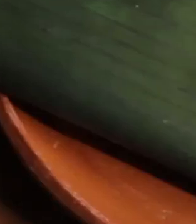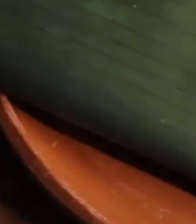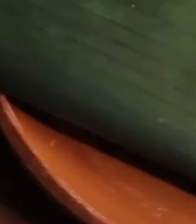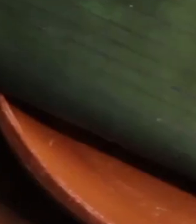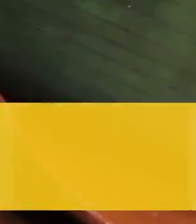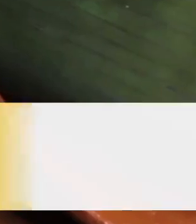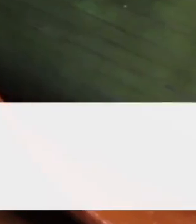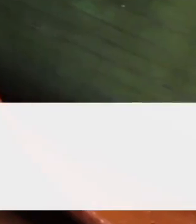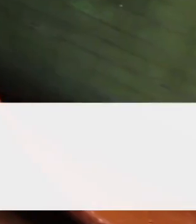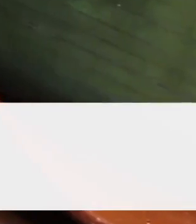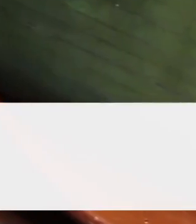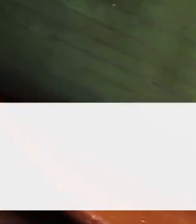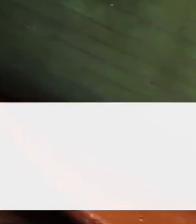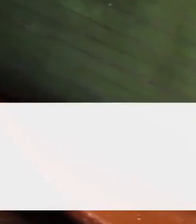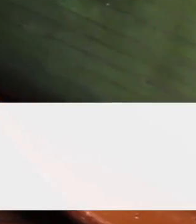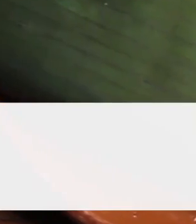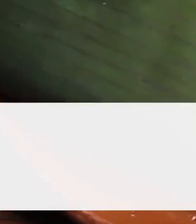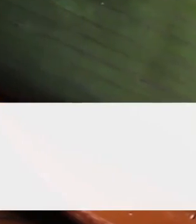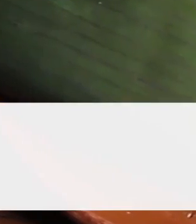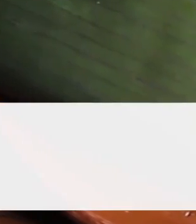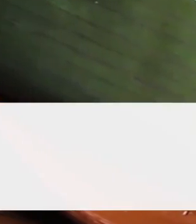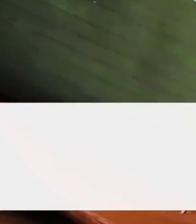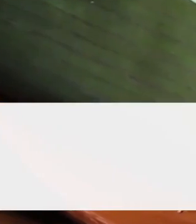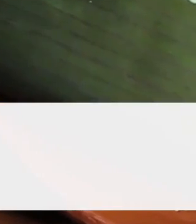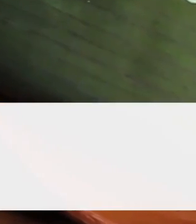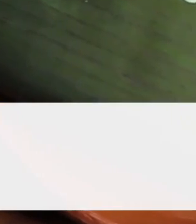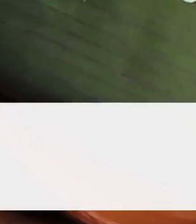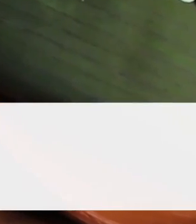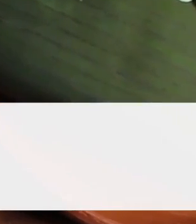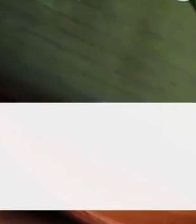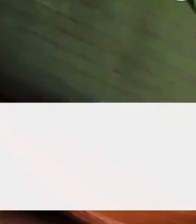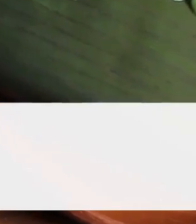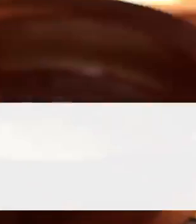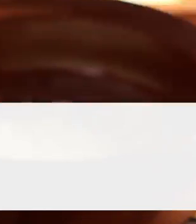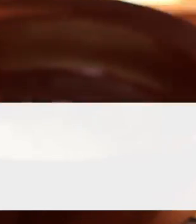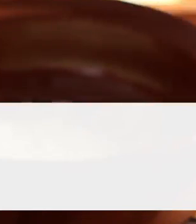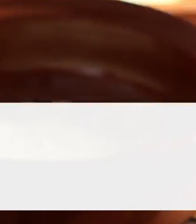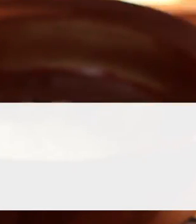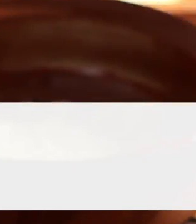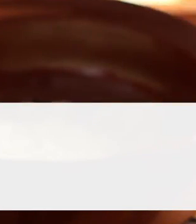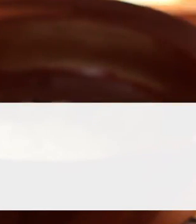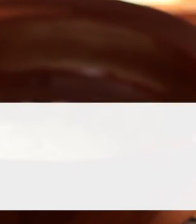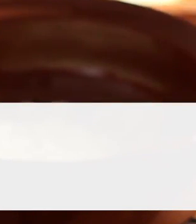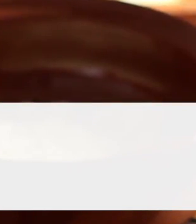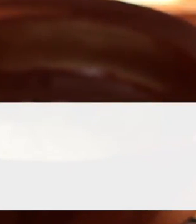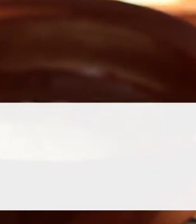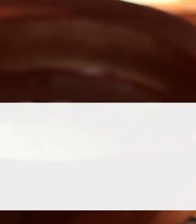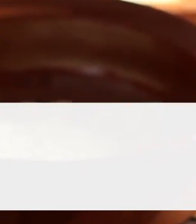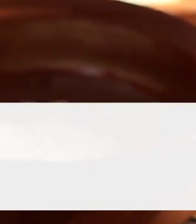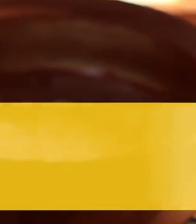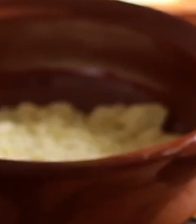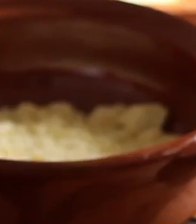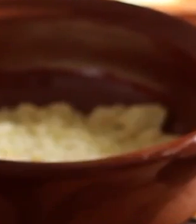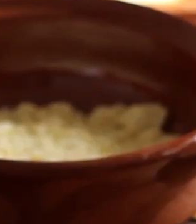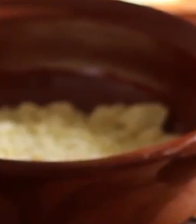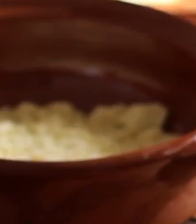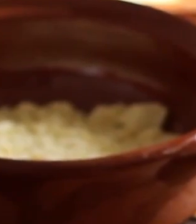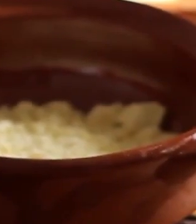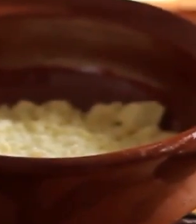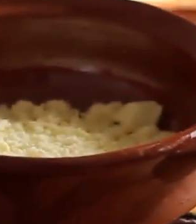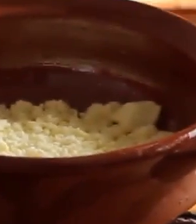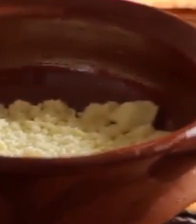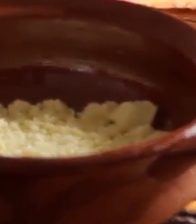Tamales. Están preparados generalmente con masa de maíz cocida normalmente al vapor, envuelto en hojas de mazorca de la misma planta de